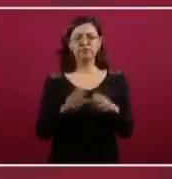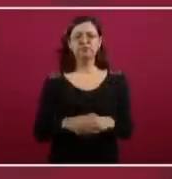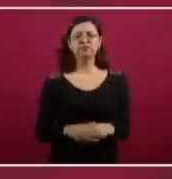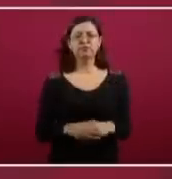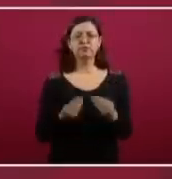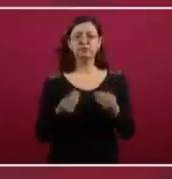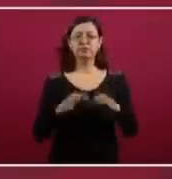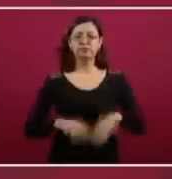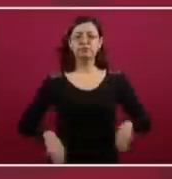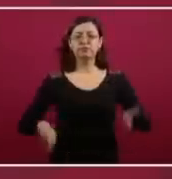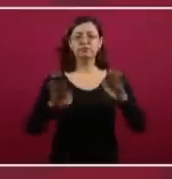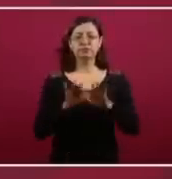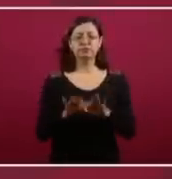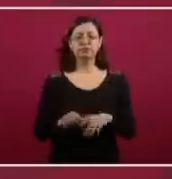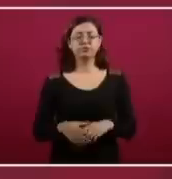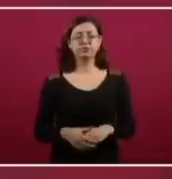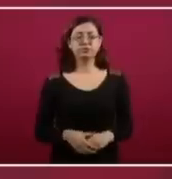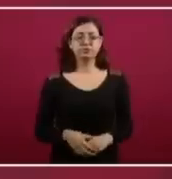importantes.